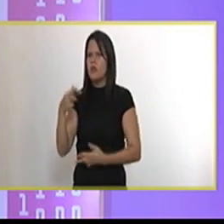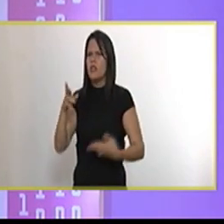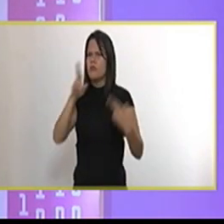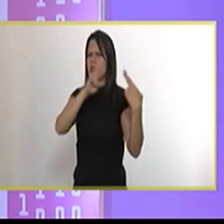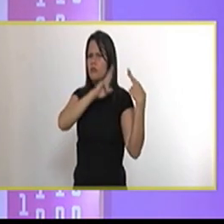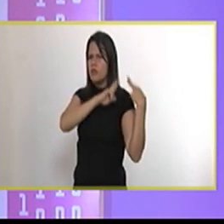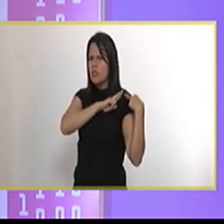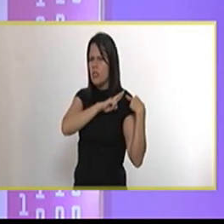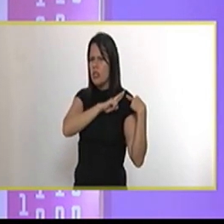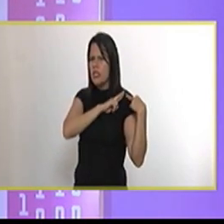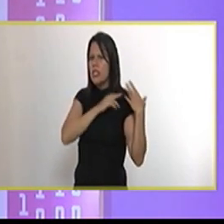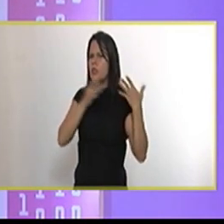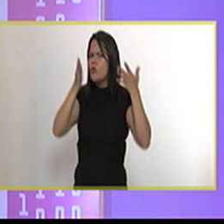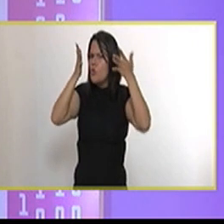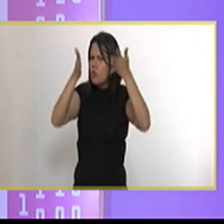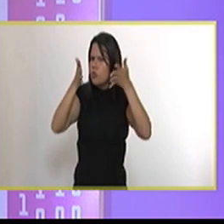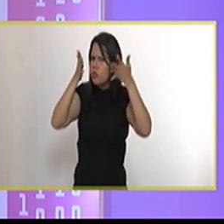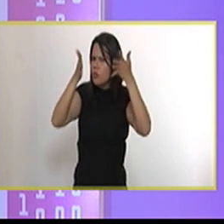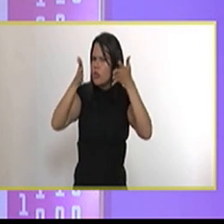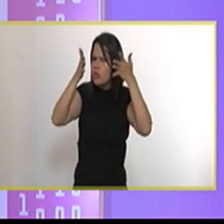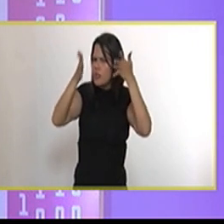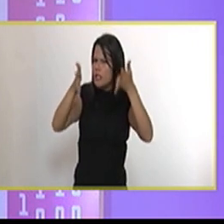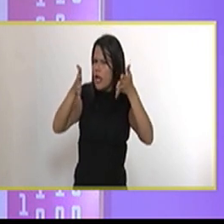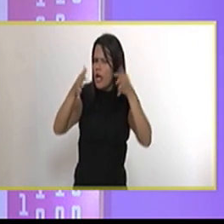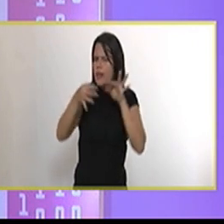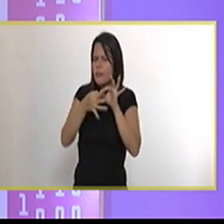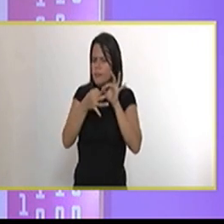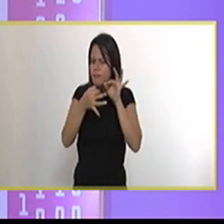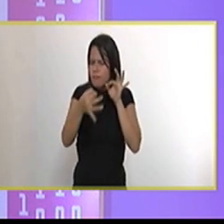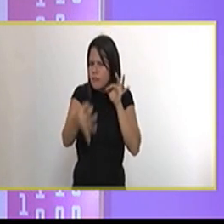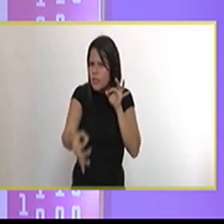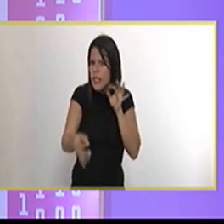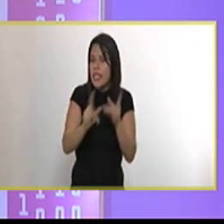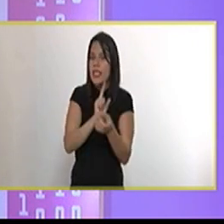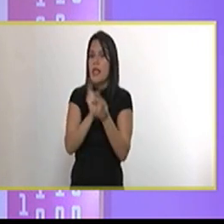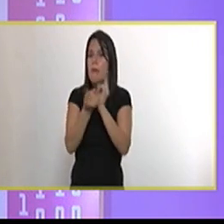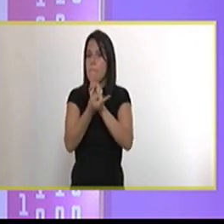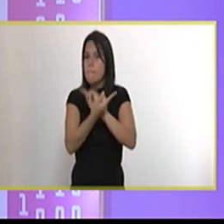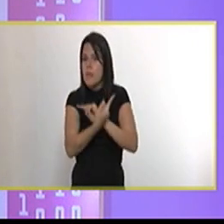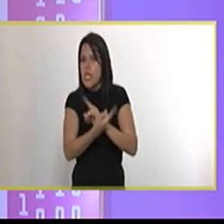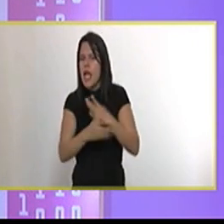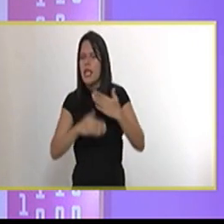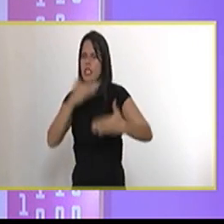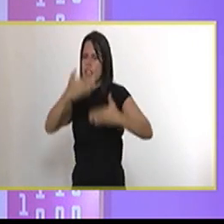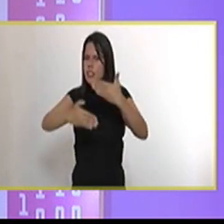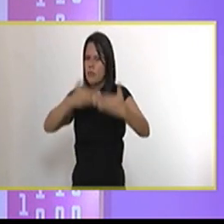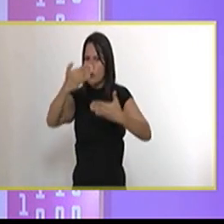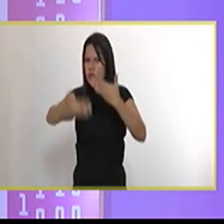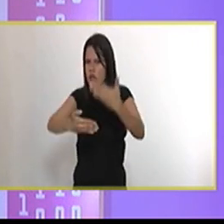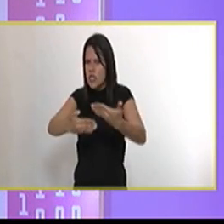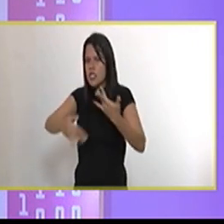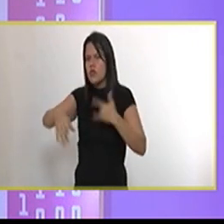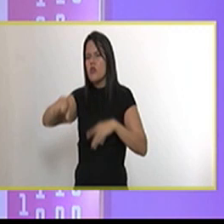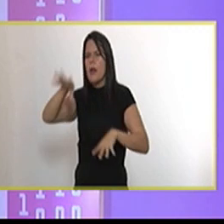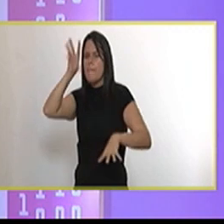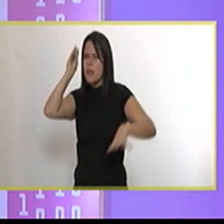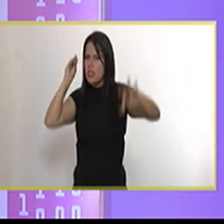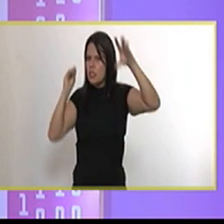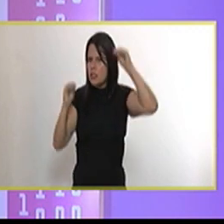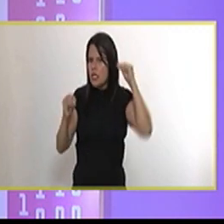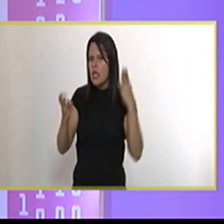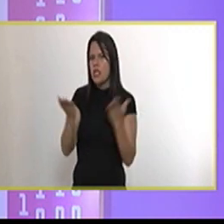de orientar, guiar y transformar ese proceso de asimilación del conocimiento por parte del